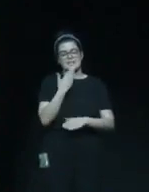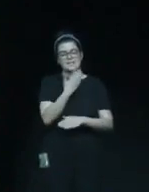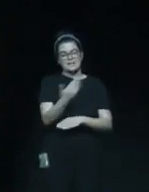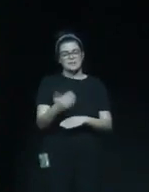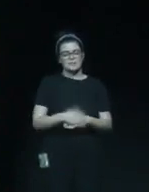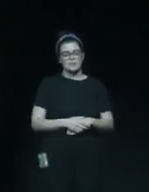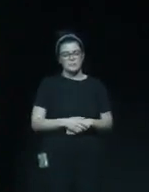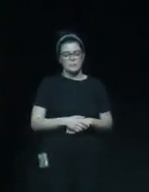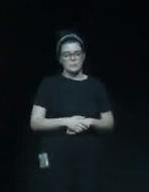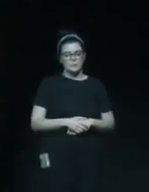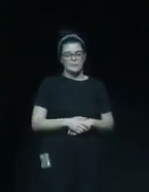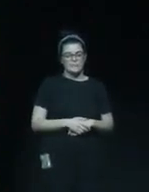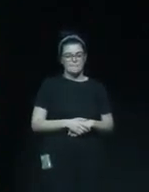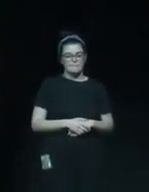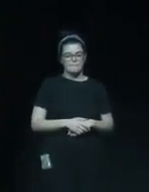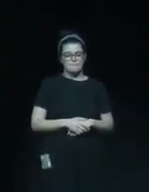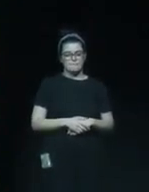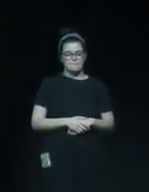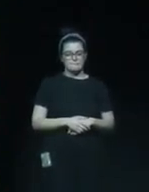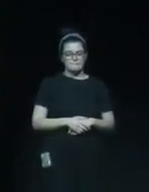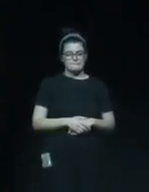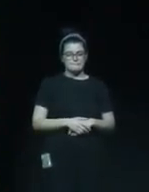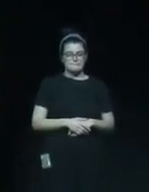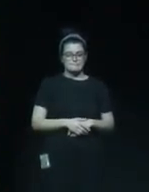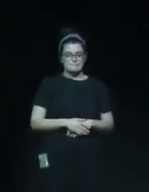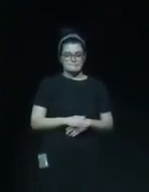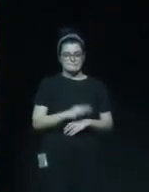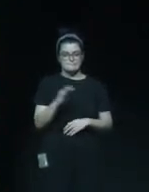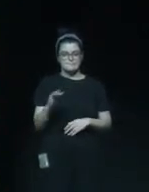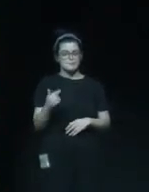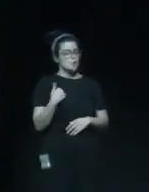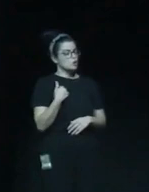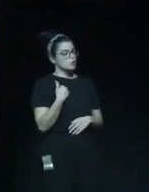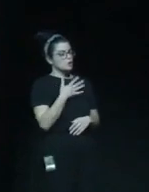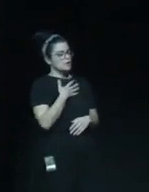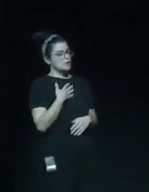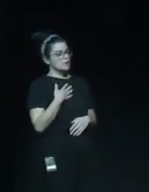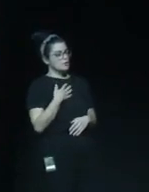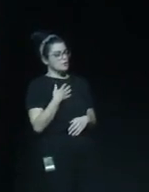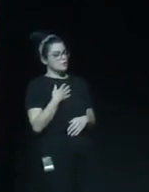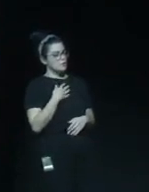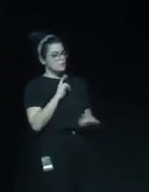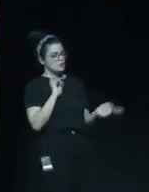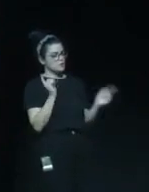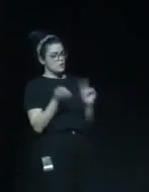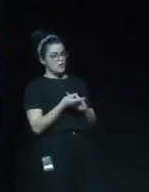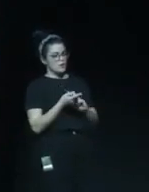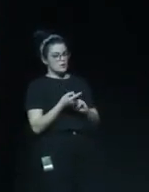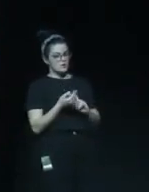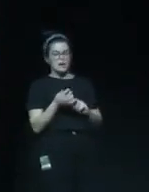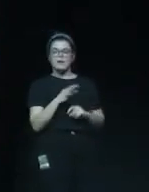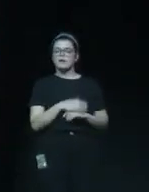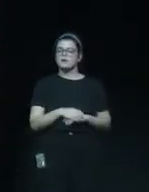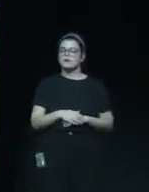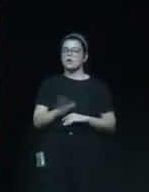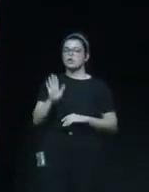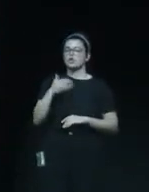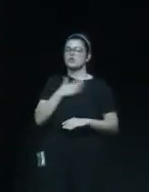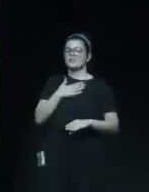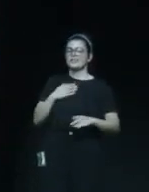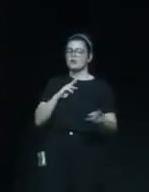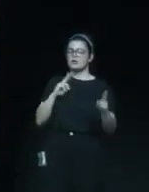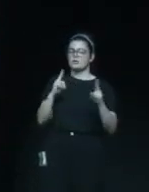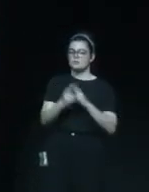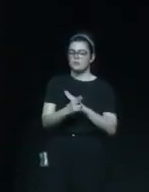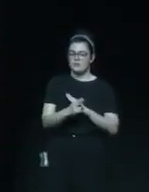¿vale? Yo voy a transformar un poco tu reflexión en el qué nos queda. ¿Qué nos queda, José Mari? ¿Qué nos queda? Quisiera responderle. Sí, te